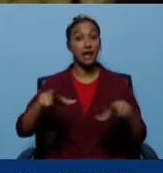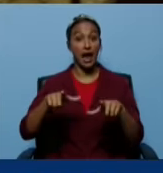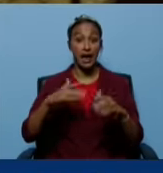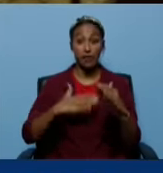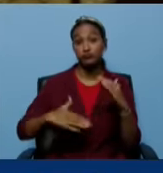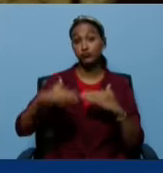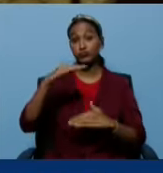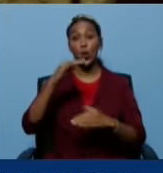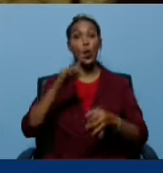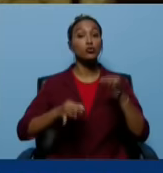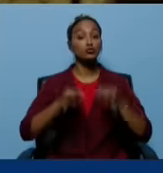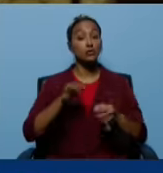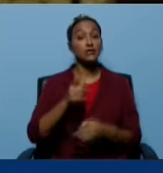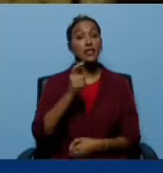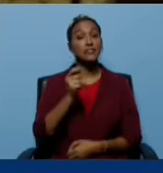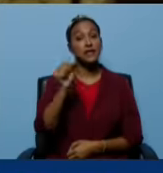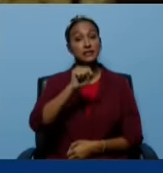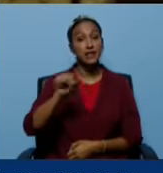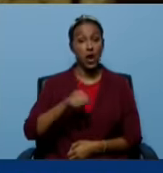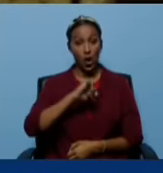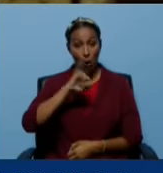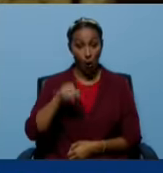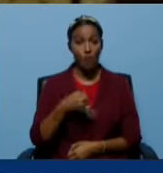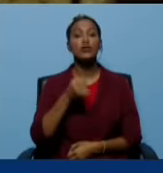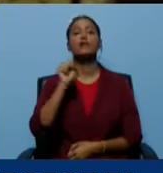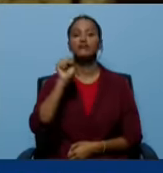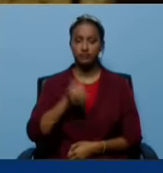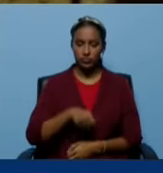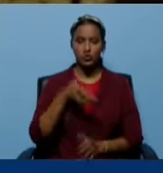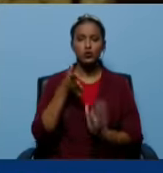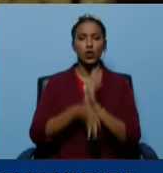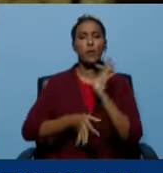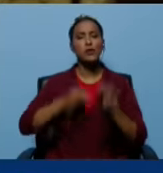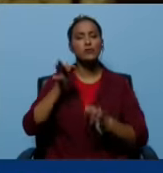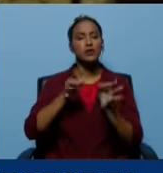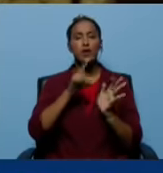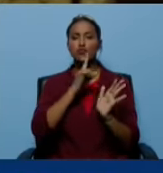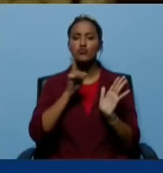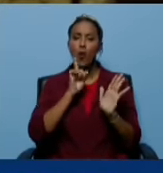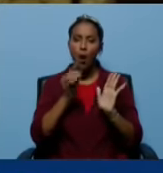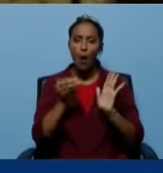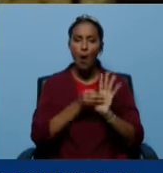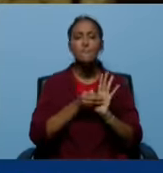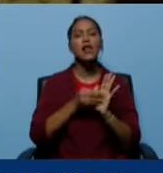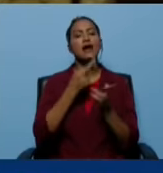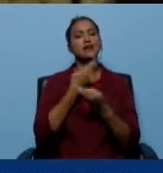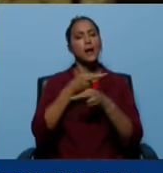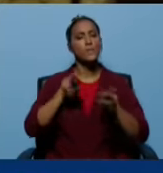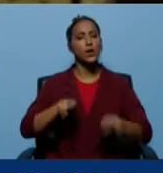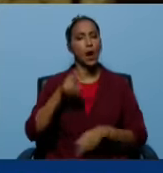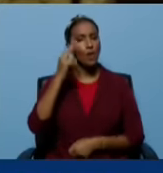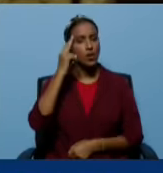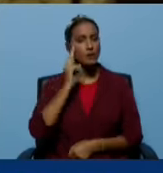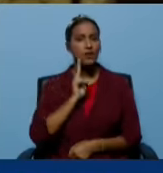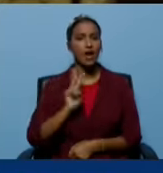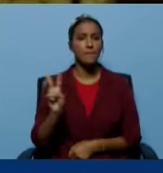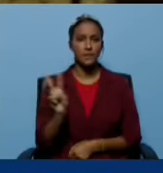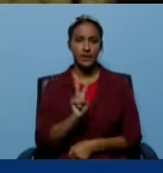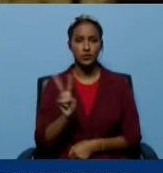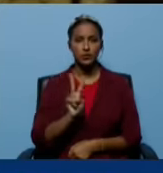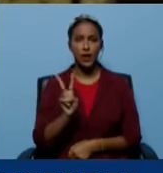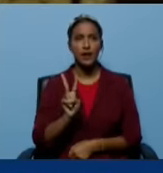Justicia, administrando justicia en nombre de la República Bolivariana de Venezuela, por